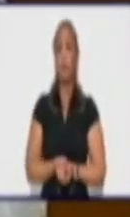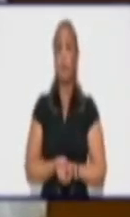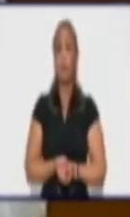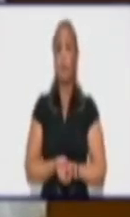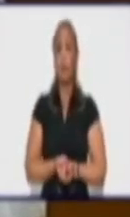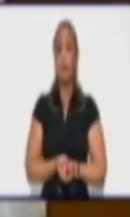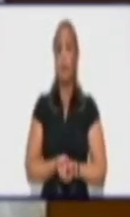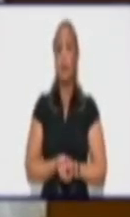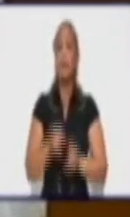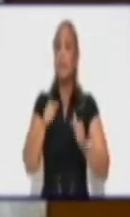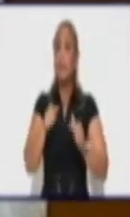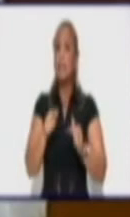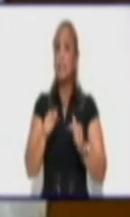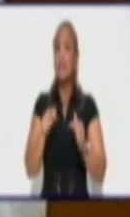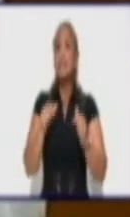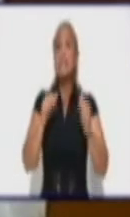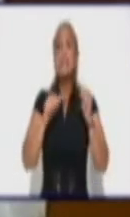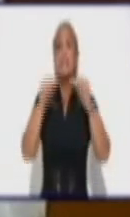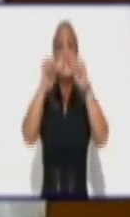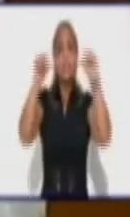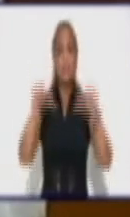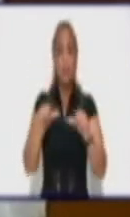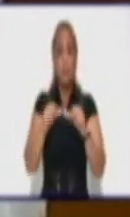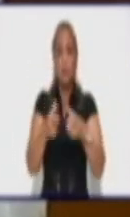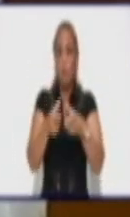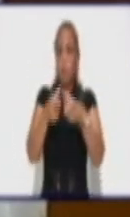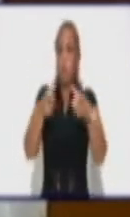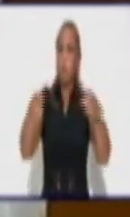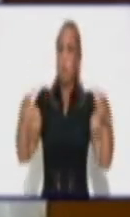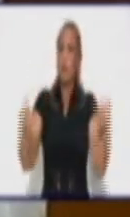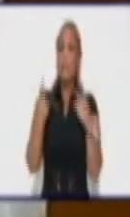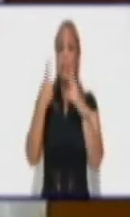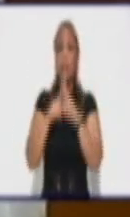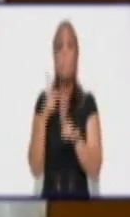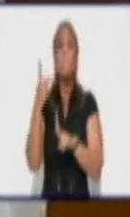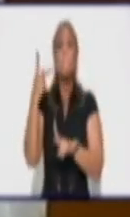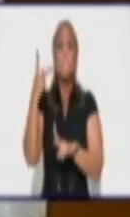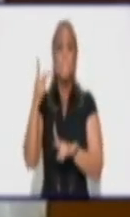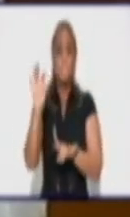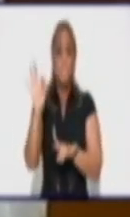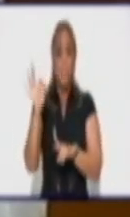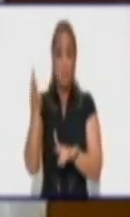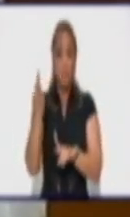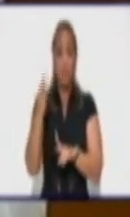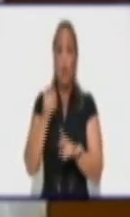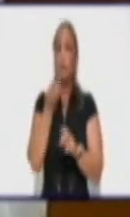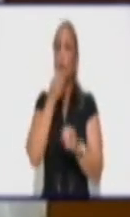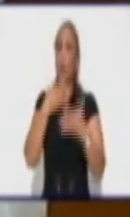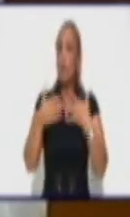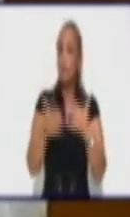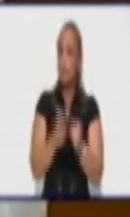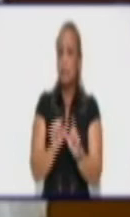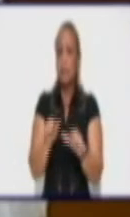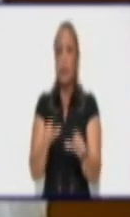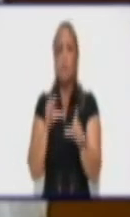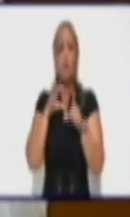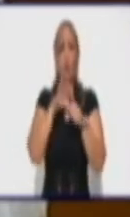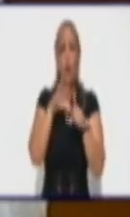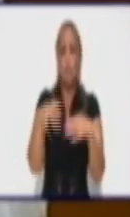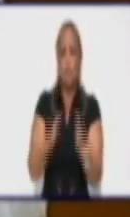que ese sistema se ha ido incrementando y perfeccionando y ante cualquier acto de provocación ante